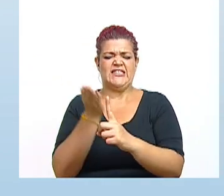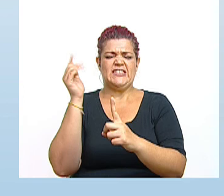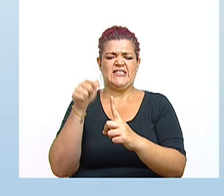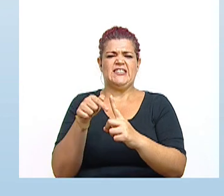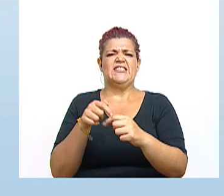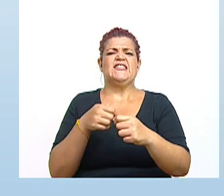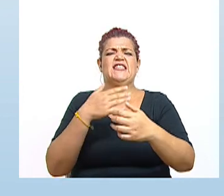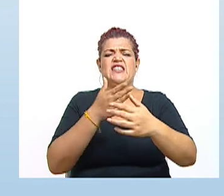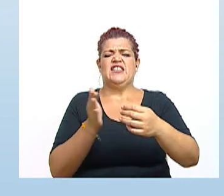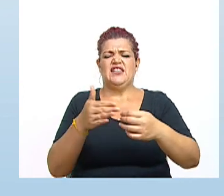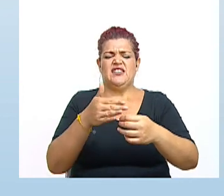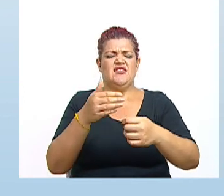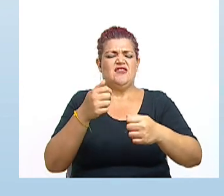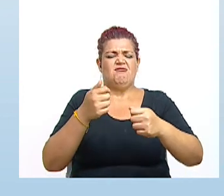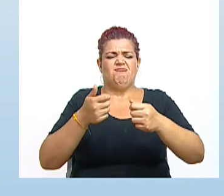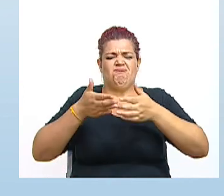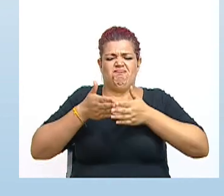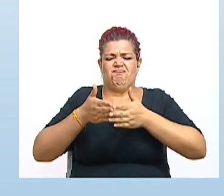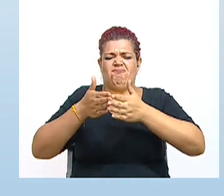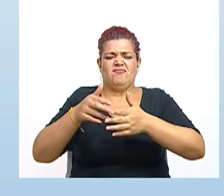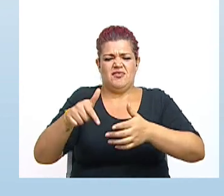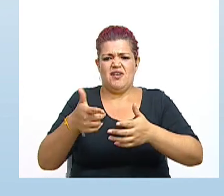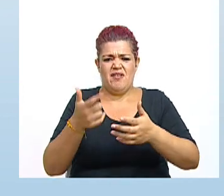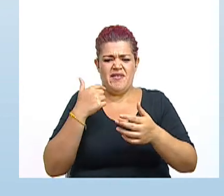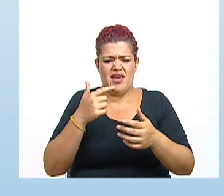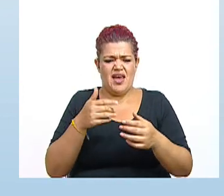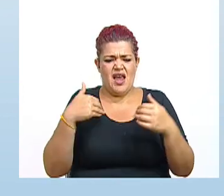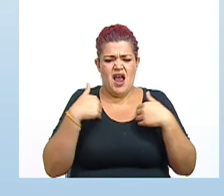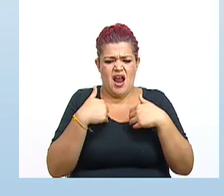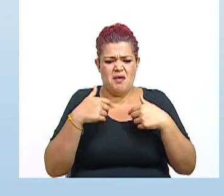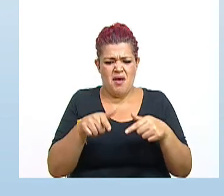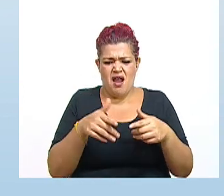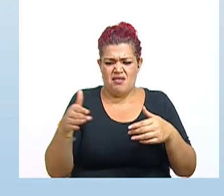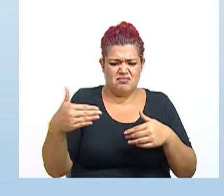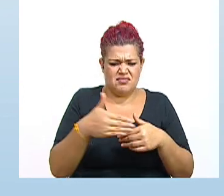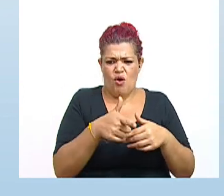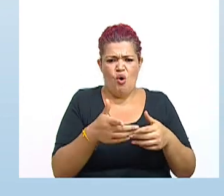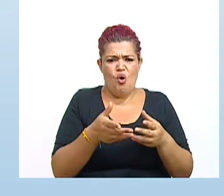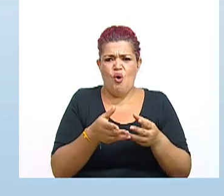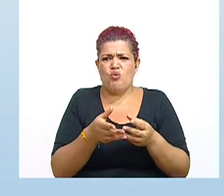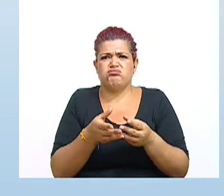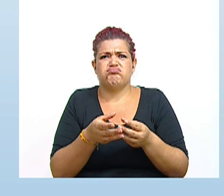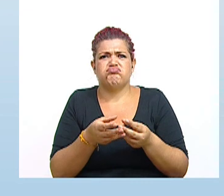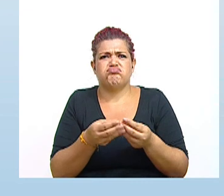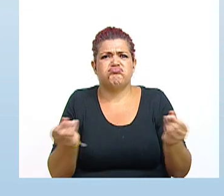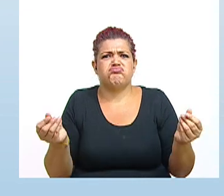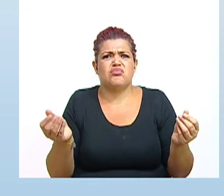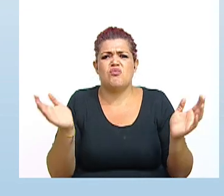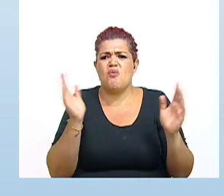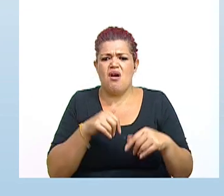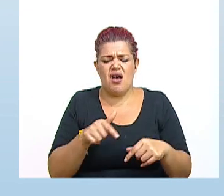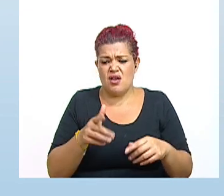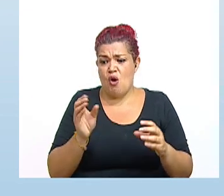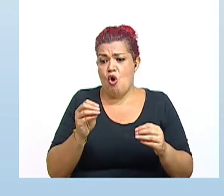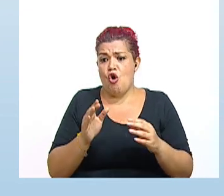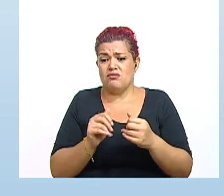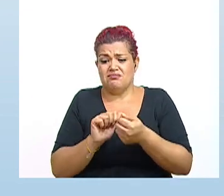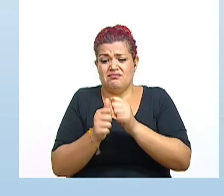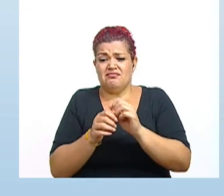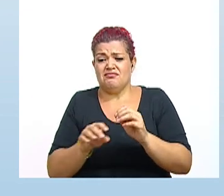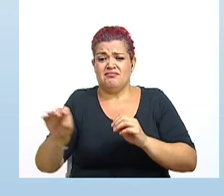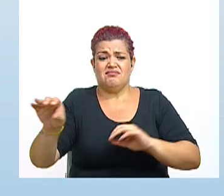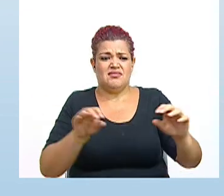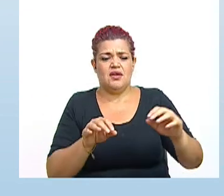costera y la desaparición de ciertas especies de peces o la migración de estas obligarían también a la movilidad